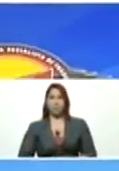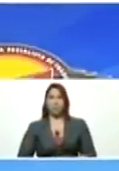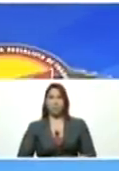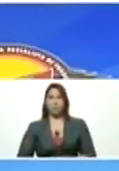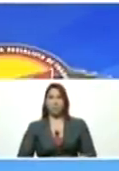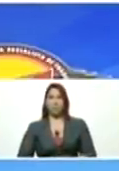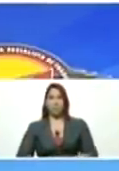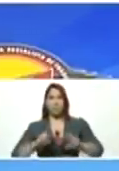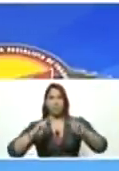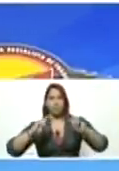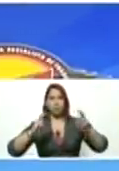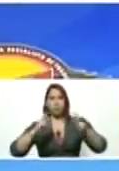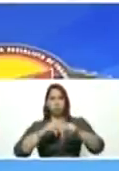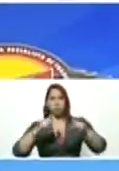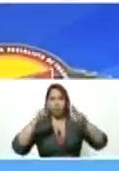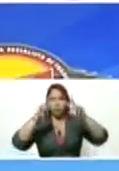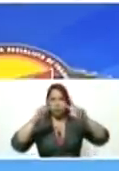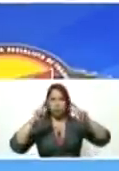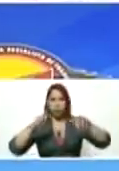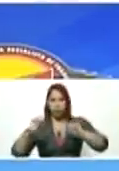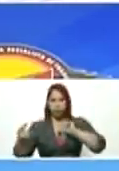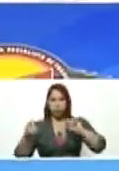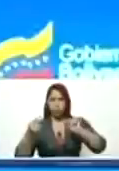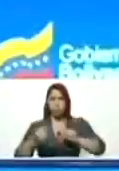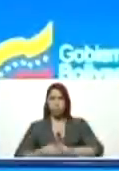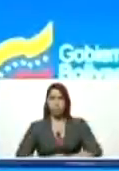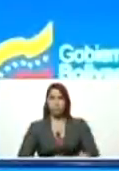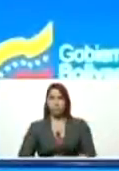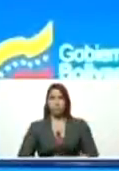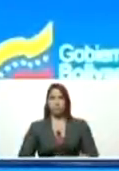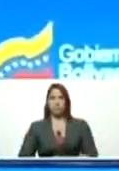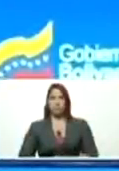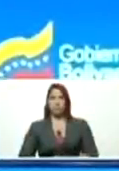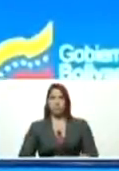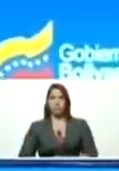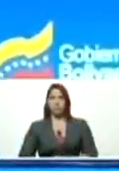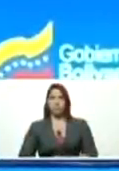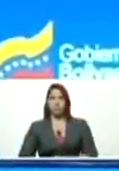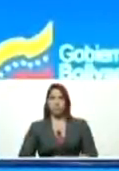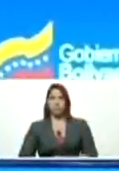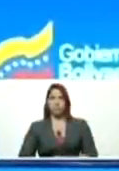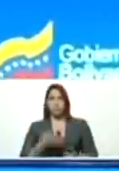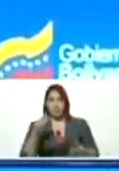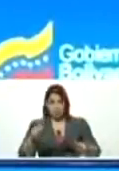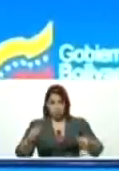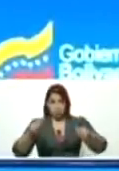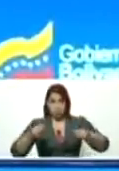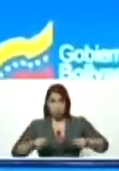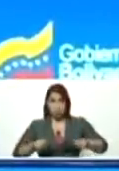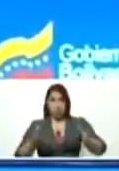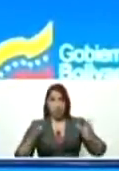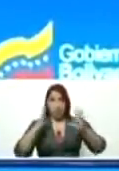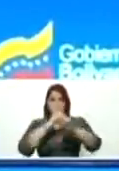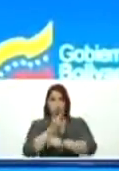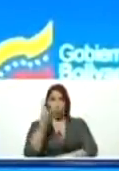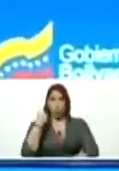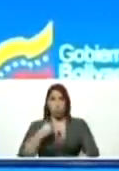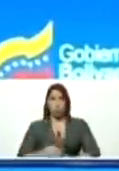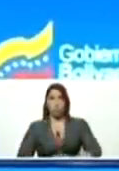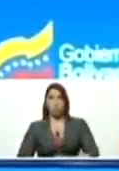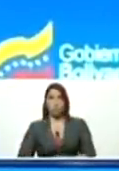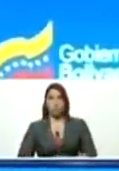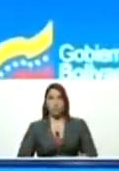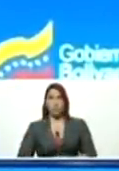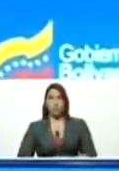temática para el análisis del debate esto me lo dieron la noche y